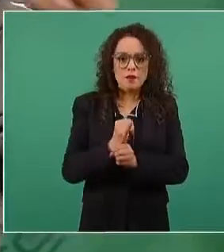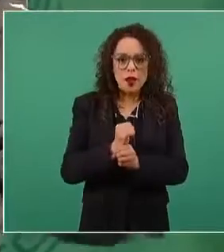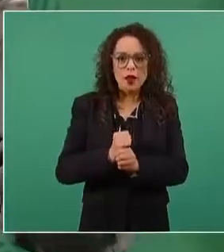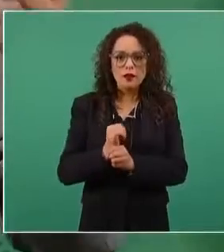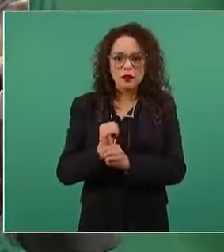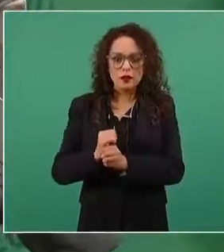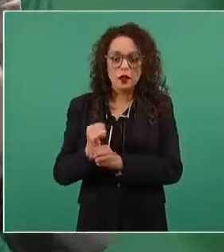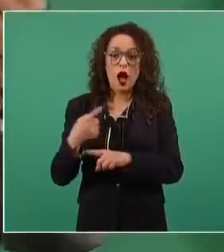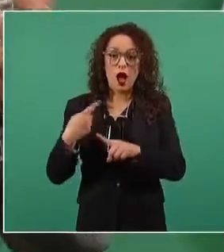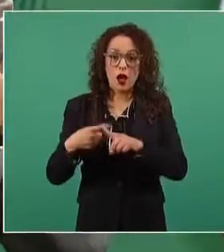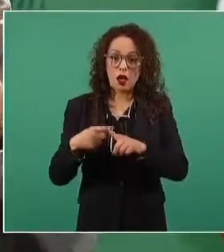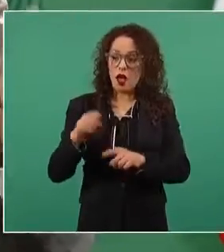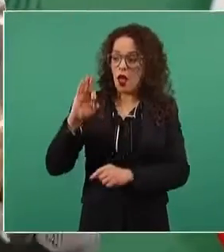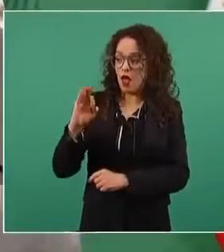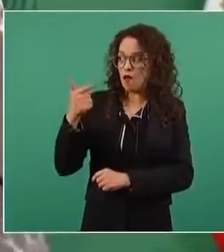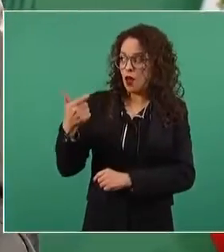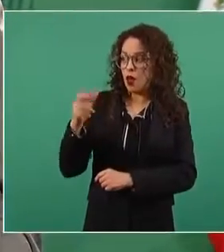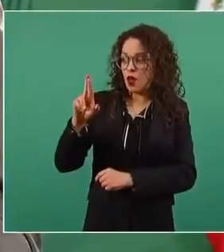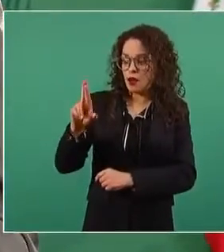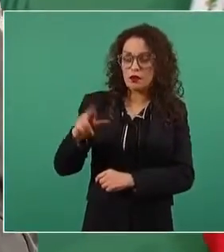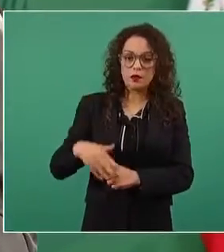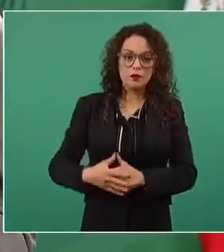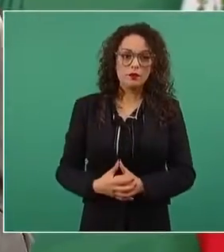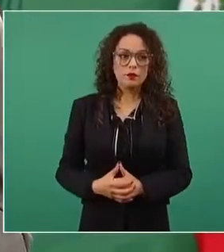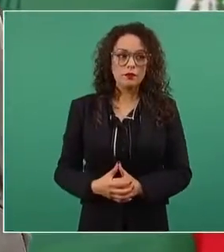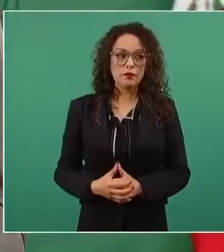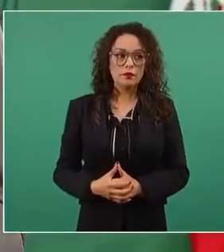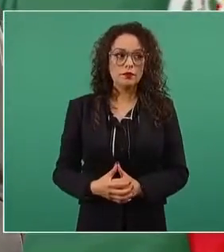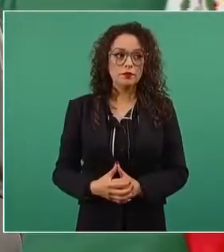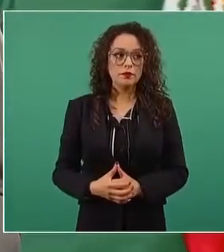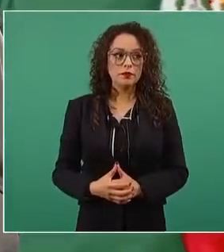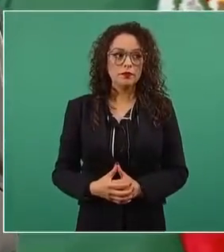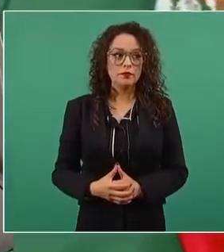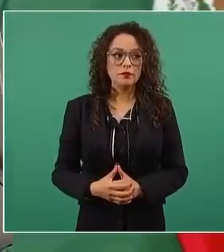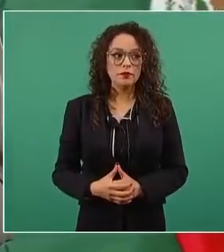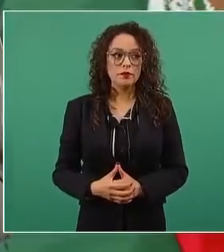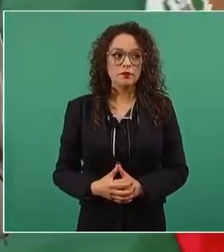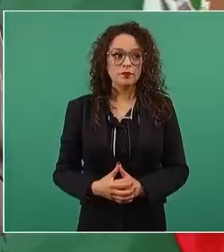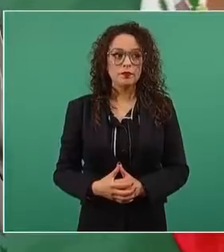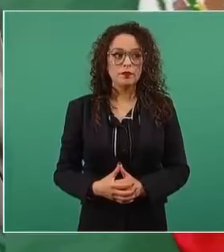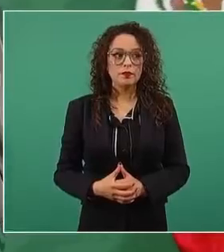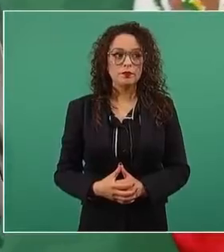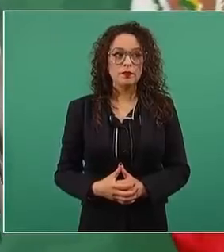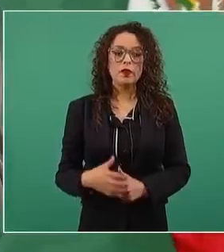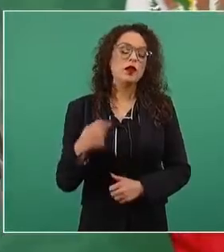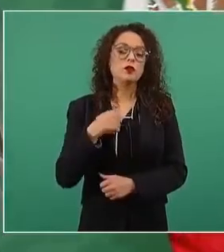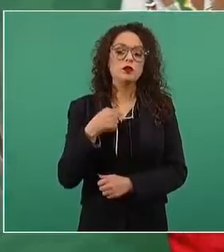la Fiscalía. Yo lo que estoy planteando,